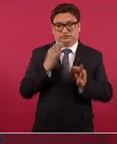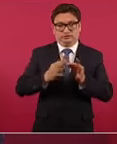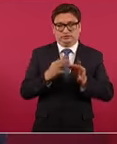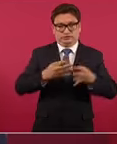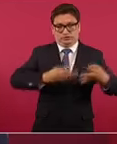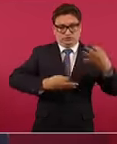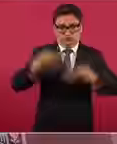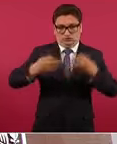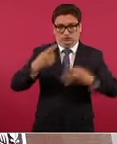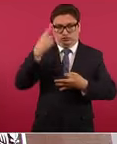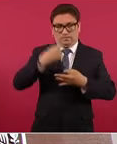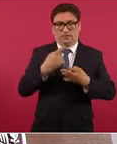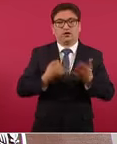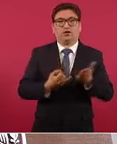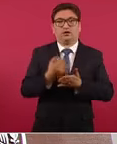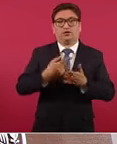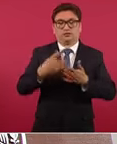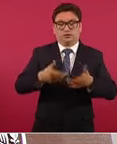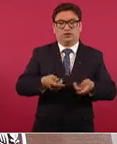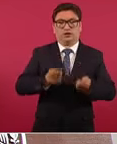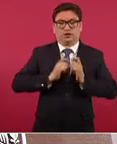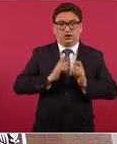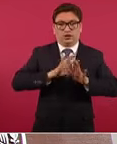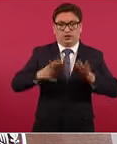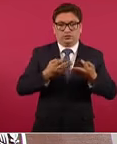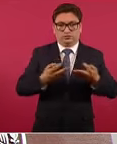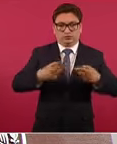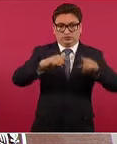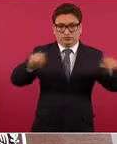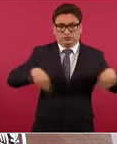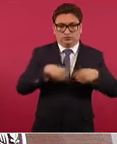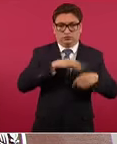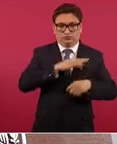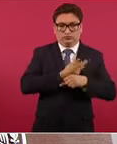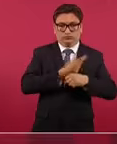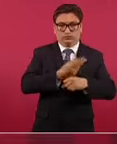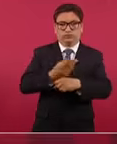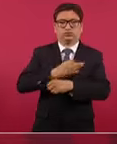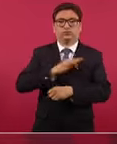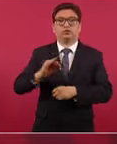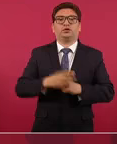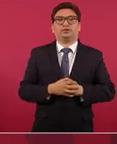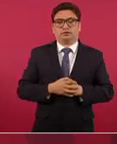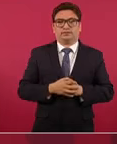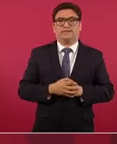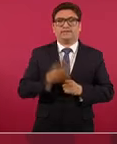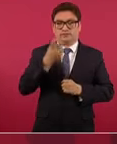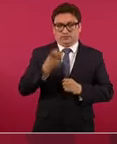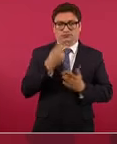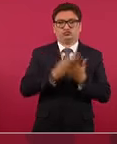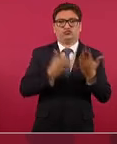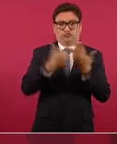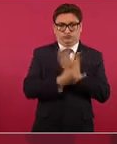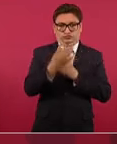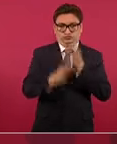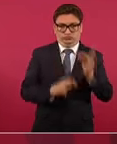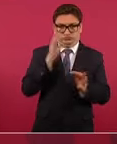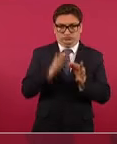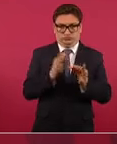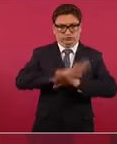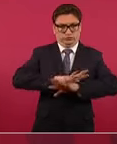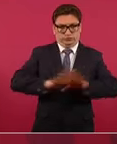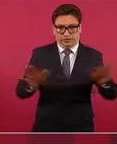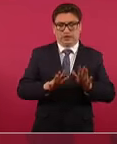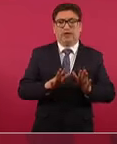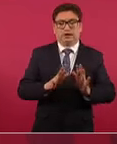jurídica para recibir el terreno y poder intervenir ya concluimos el proyecto y justamente